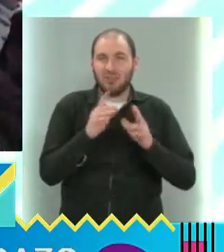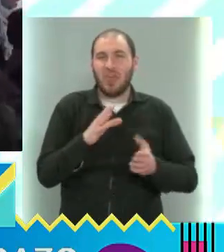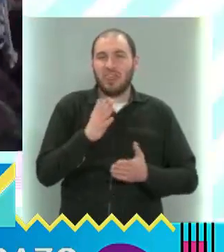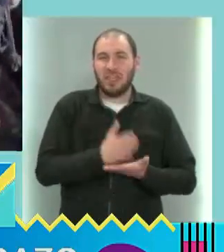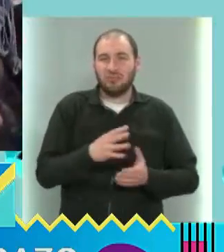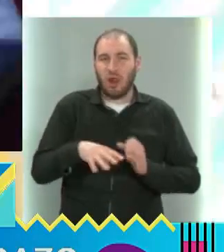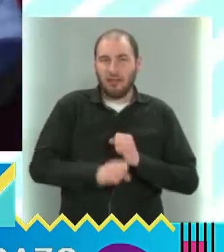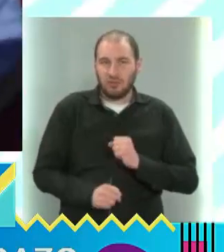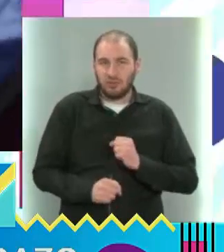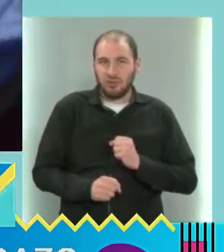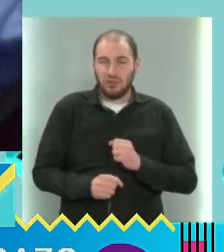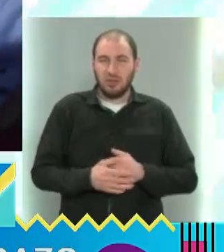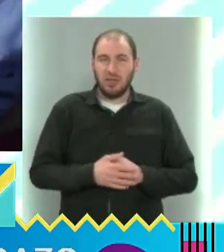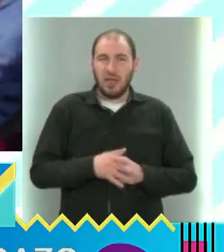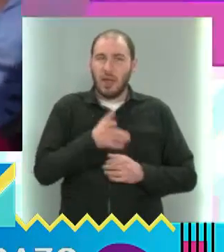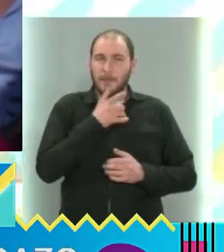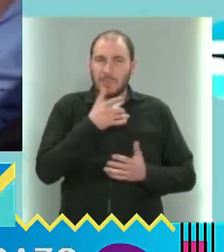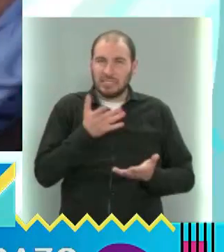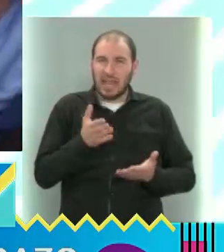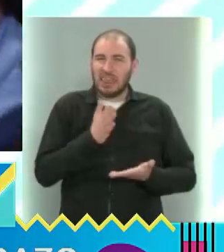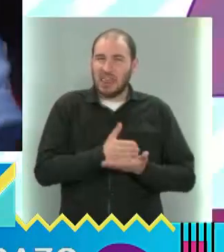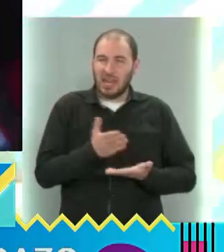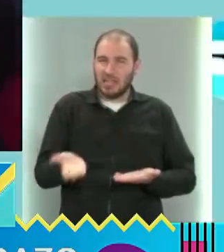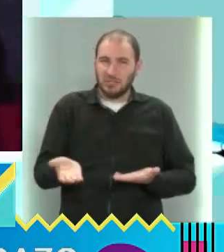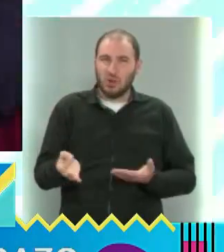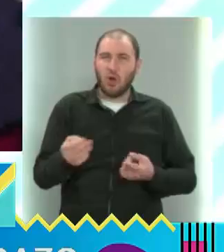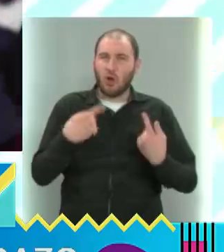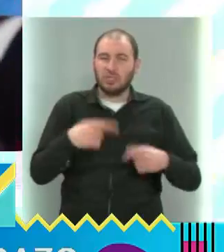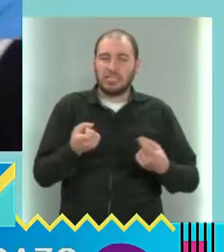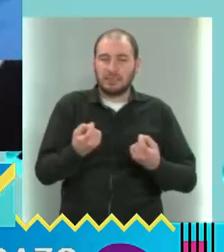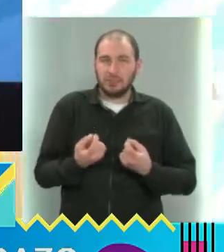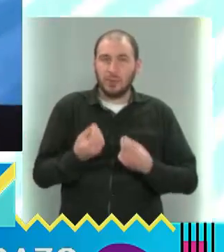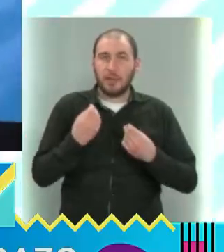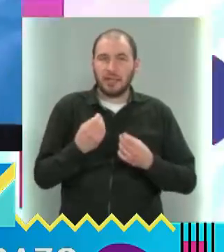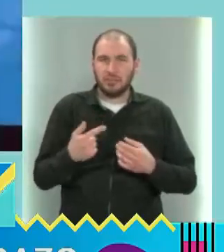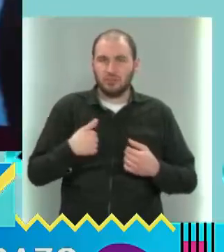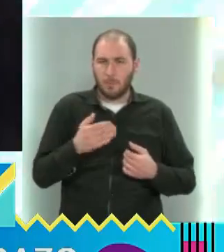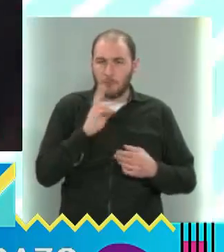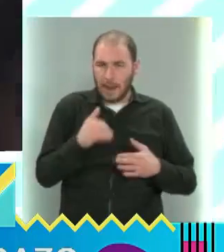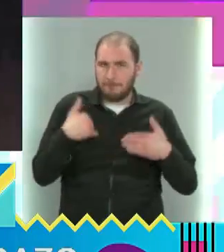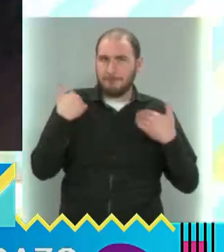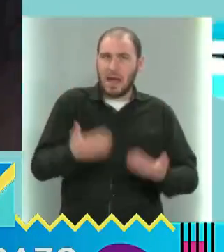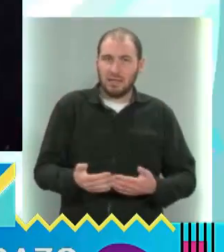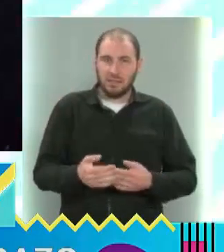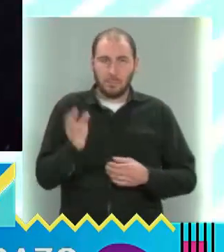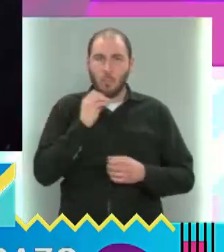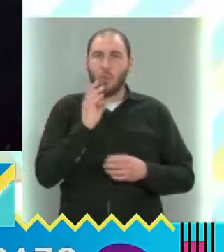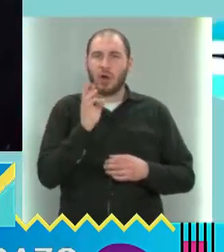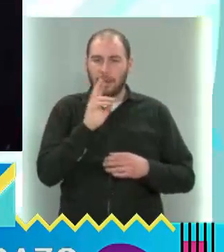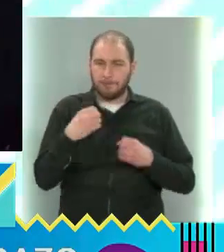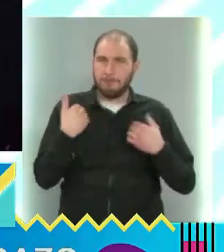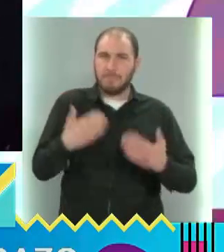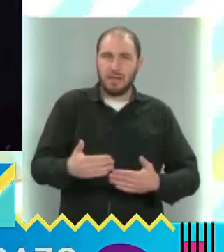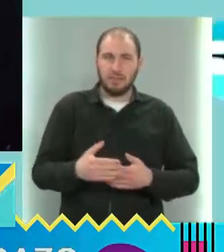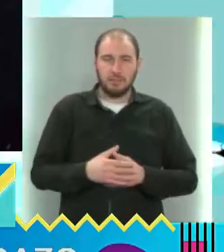aborto como un derecho, digamos, como algo que necesito para poder ser más mujer, para poder ser mejor mujer, para